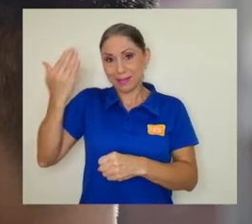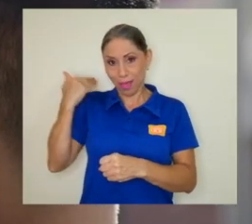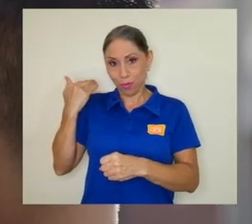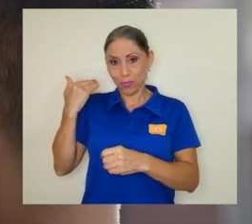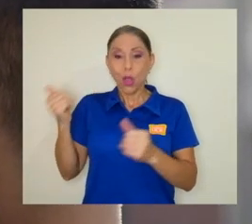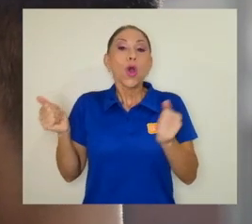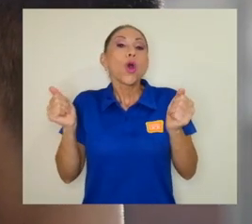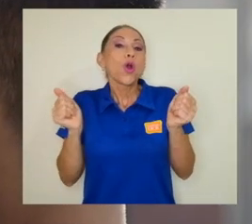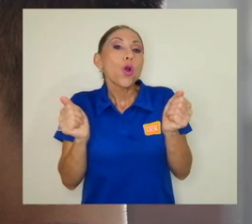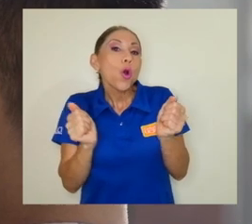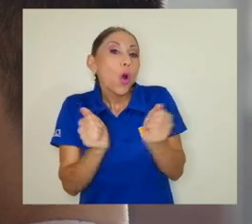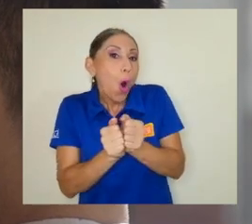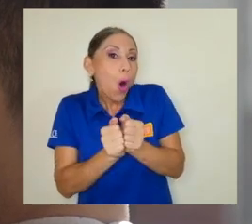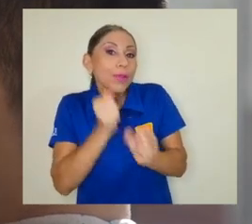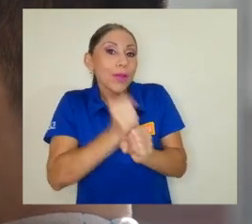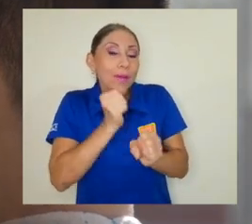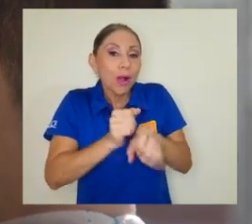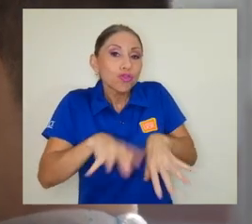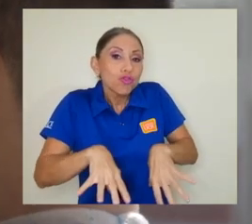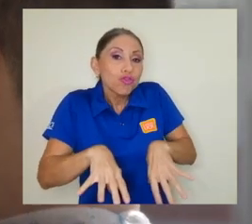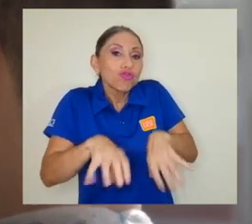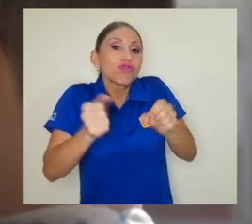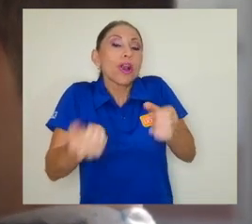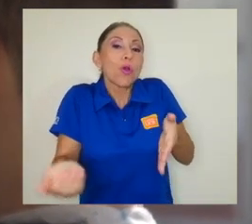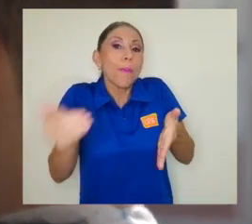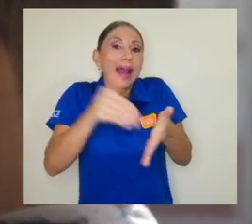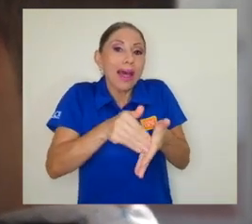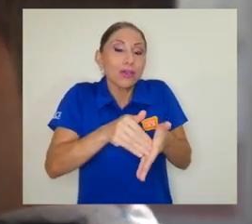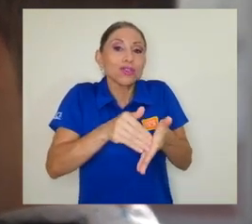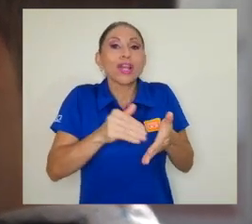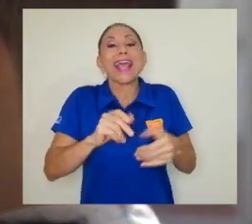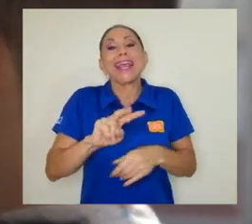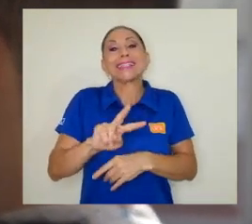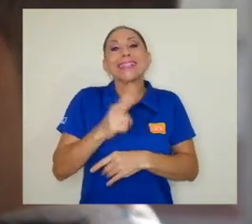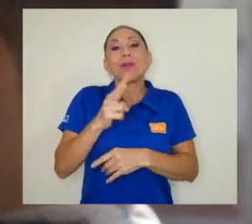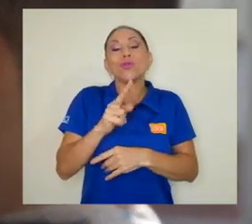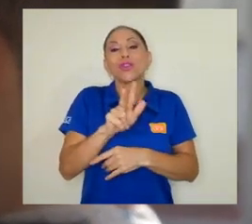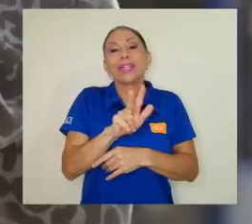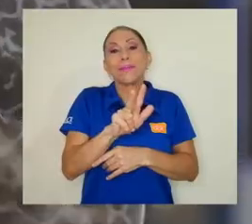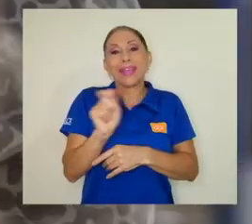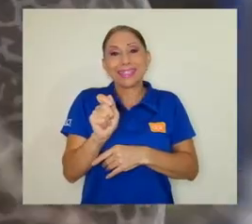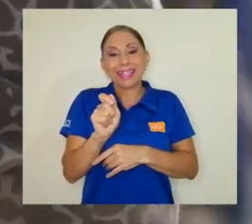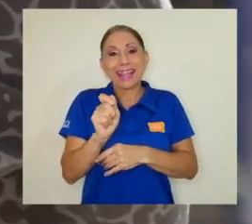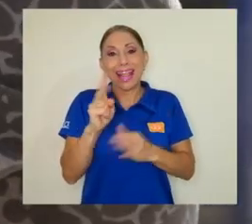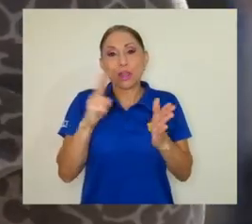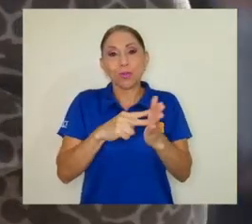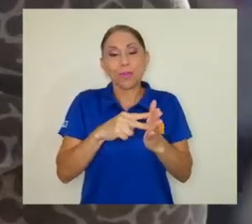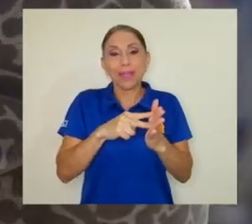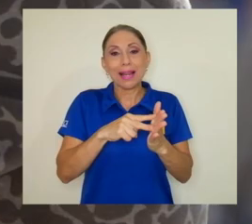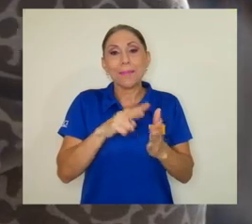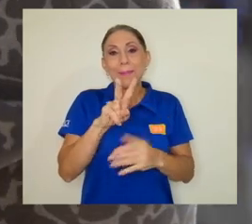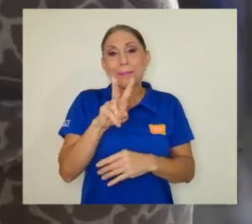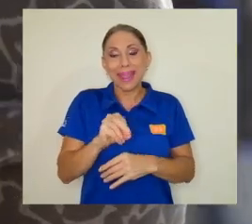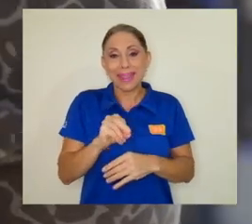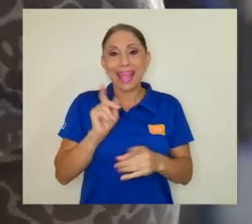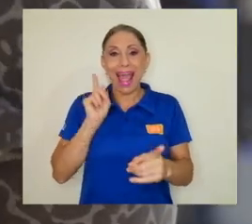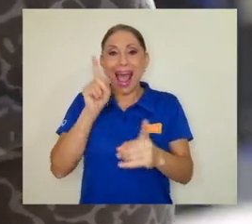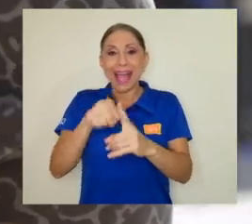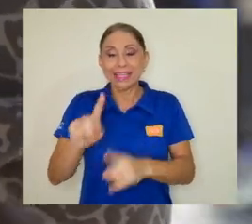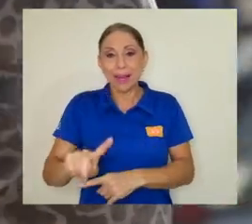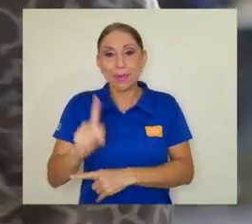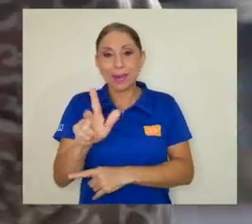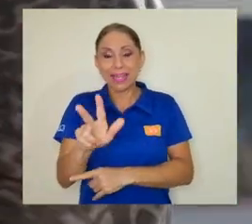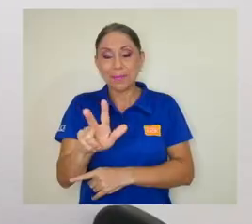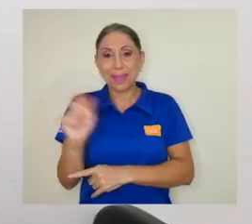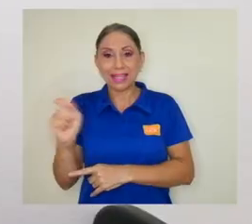los recuperados entre el segundo trimestre del 2020 y el primer trimestre del